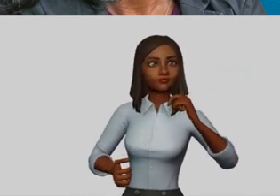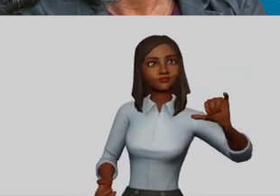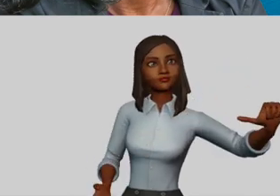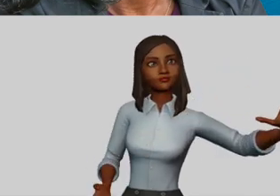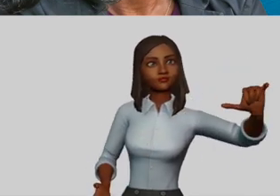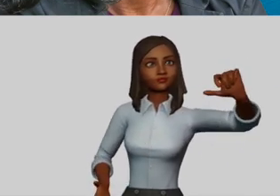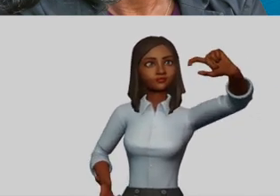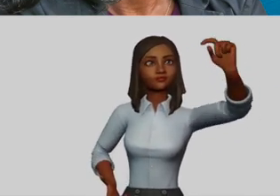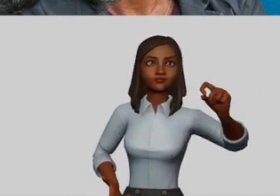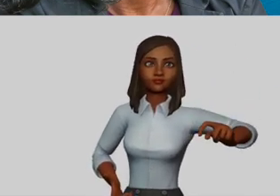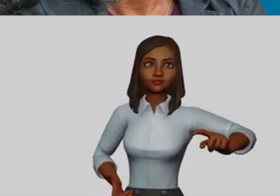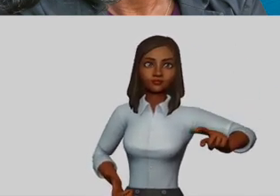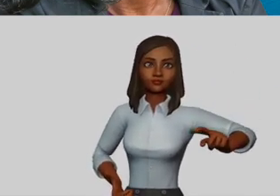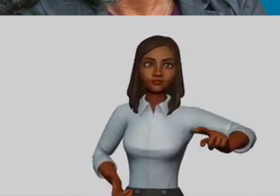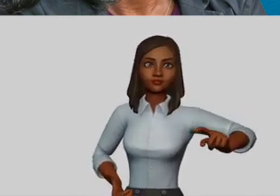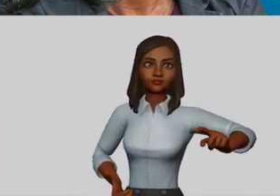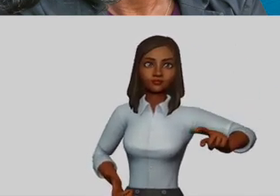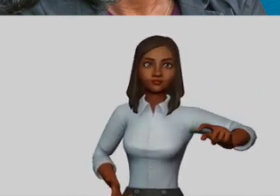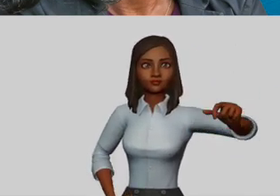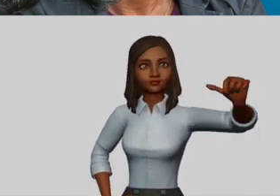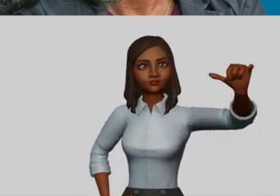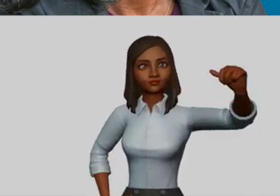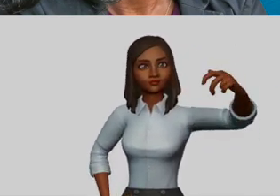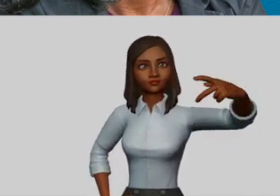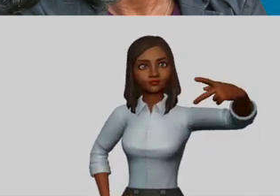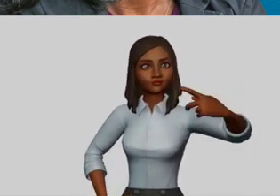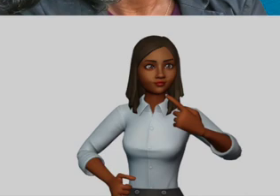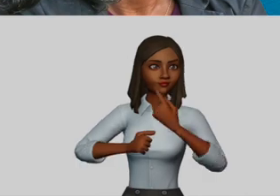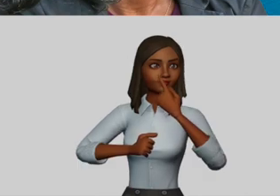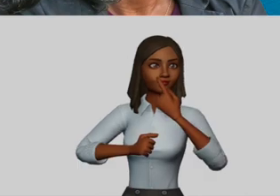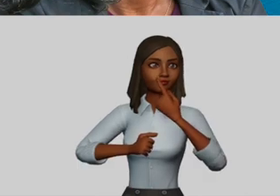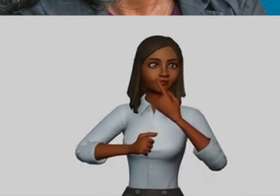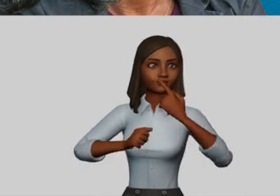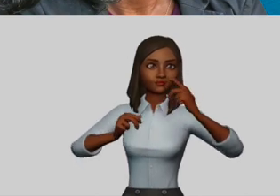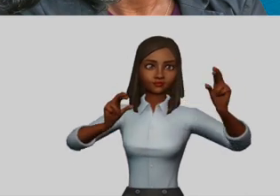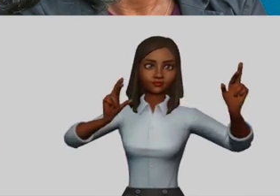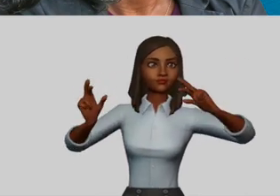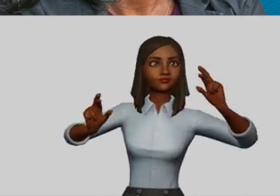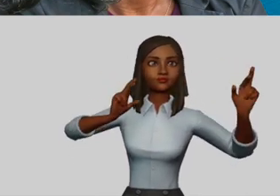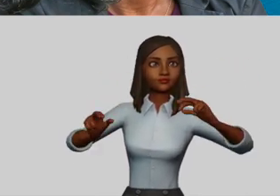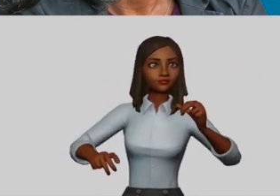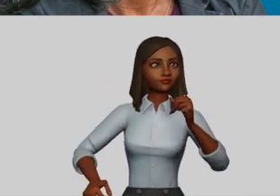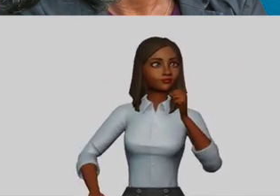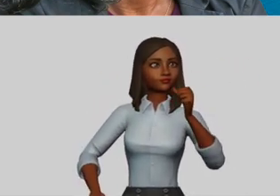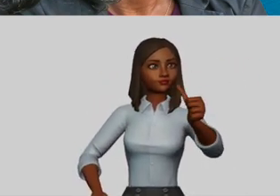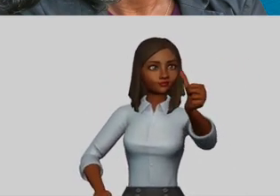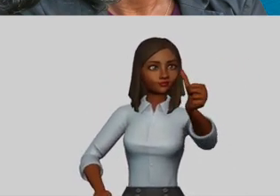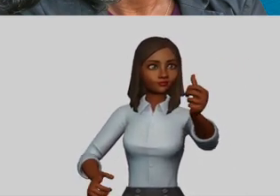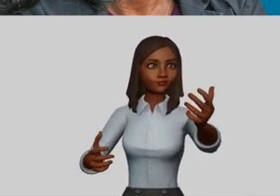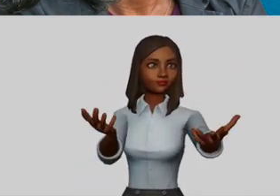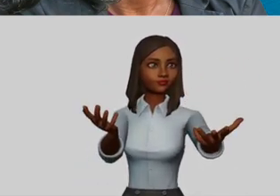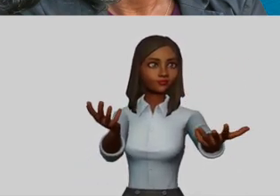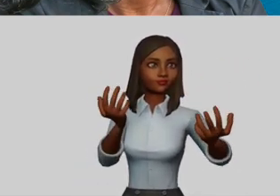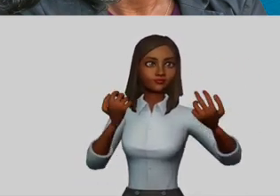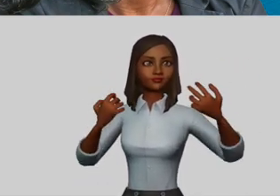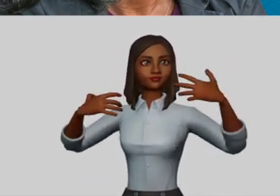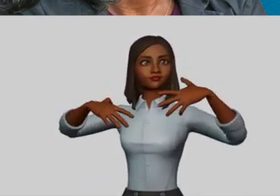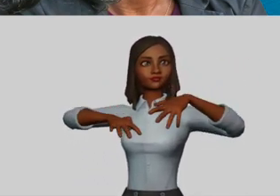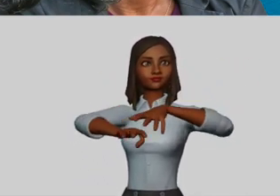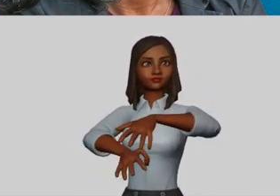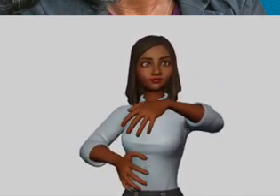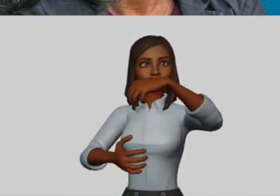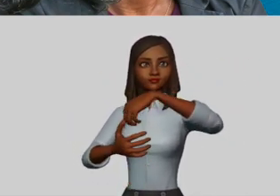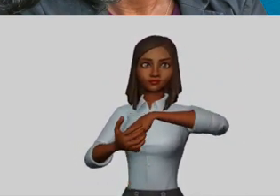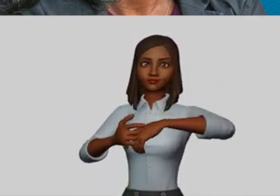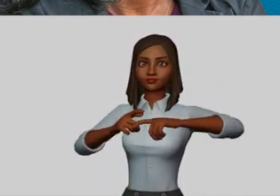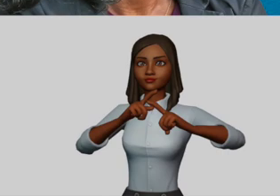trabajando? Sí, nosotros estamos trabajando con un cliente en Rochester, New York, en Washington, D.C. Entonces, sí